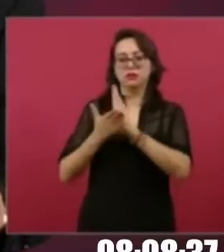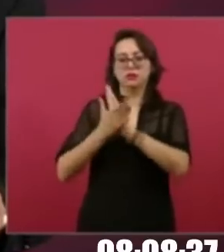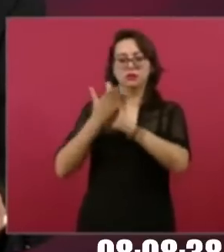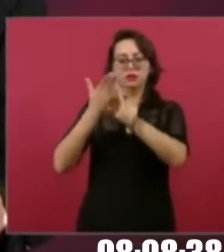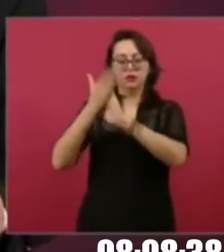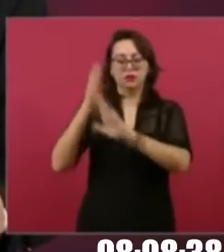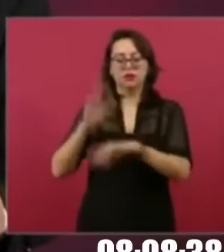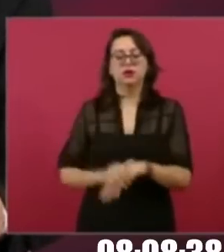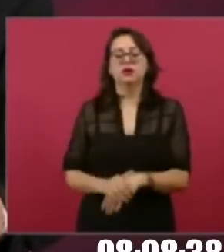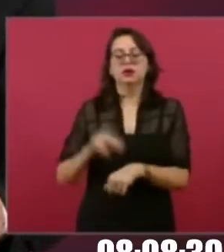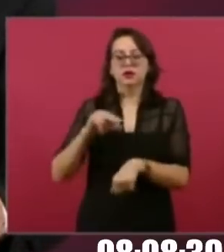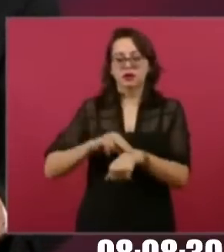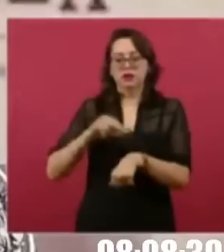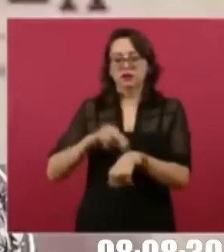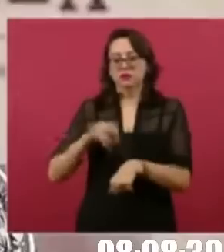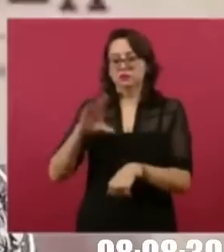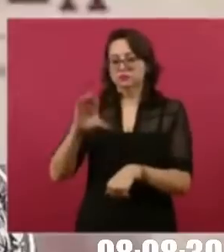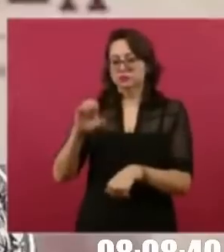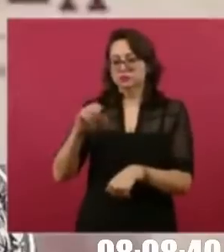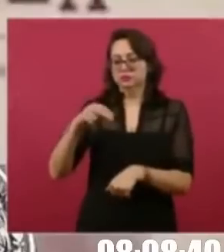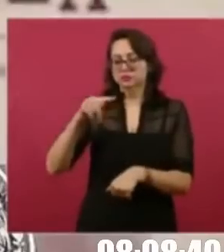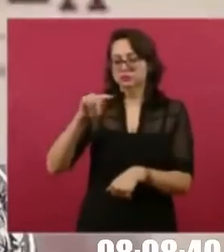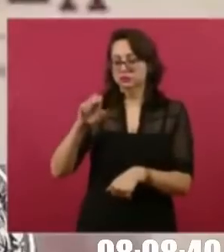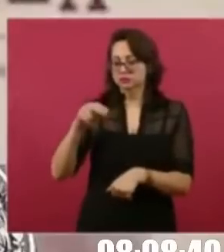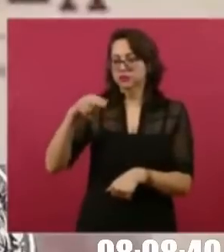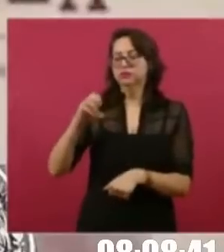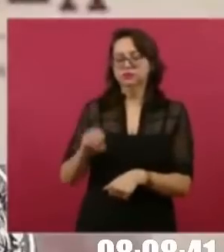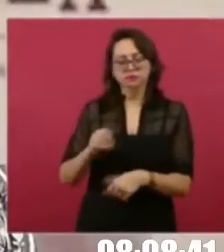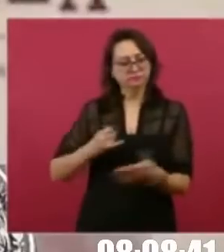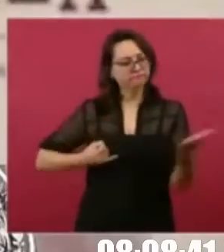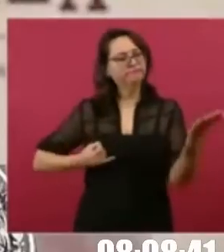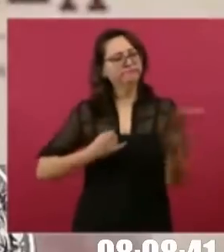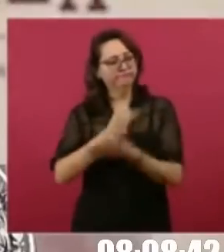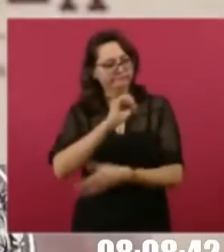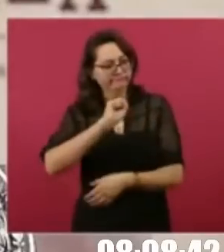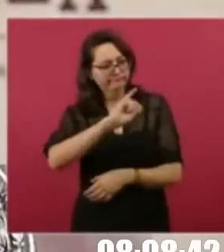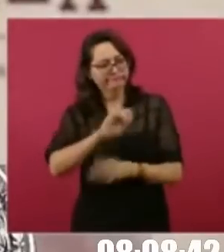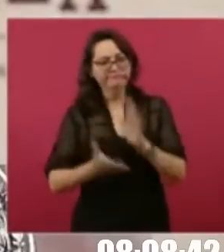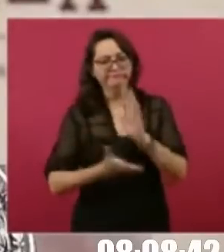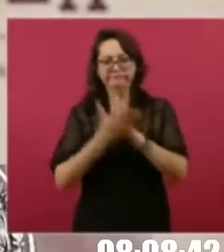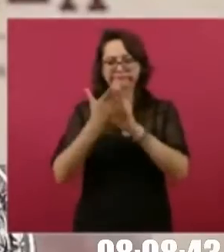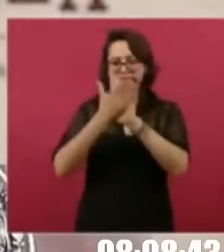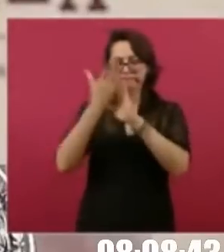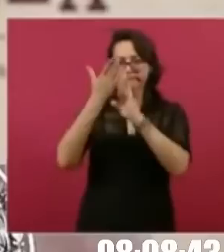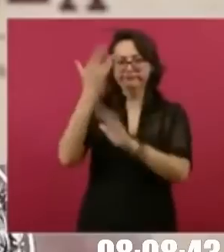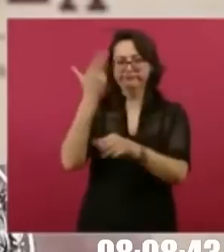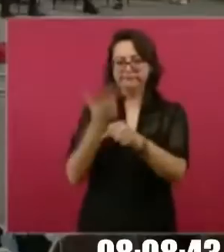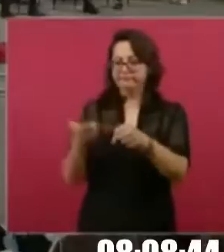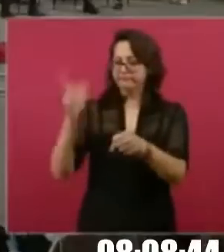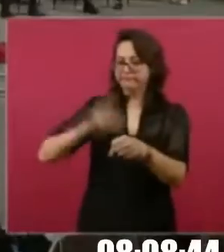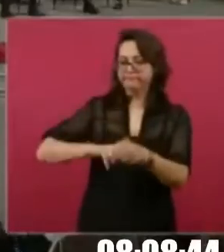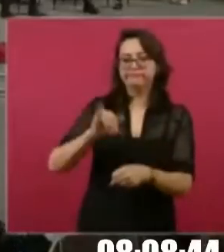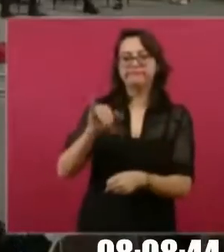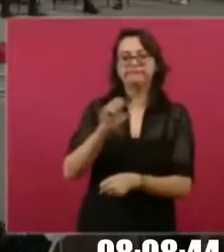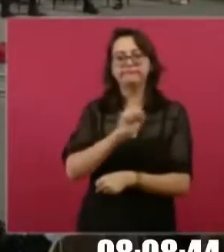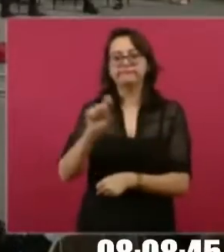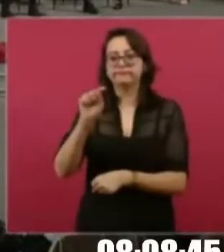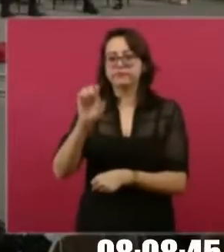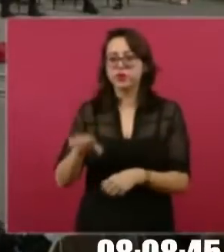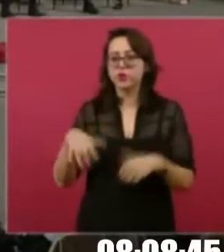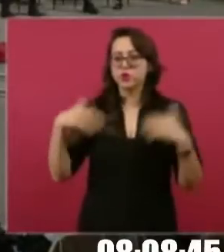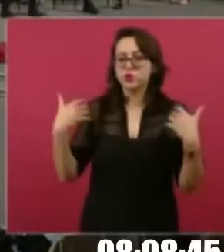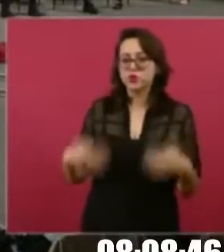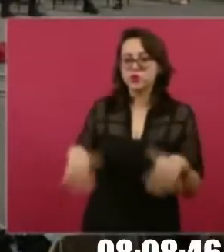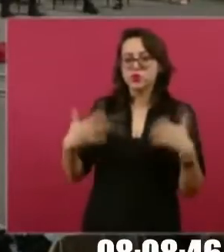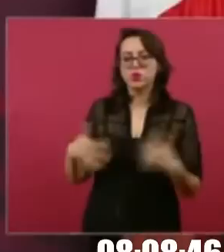doctor Centeno porque decidieron construir en San Lucas una clínica del ISSSTE que están invirtiendo más de 500 millones